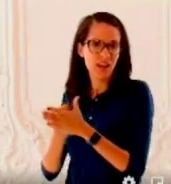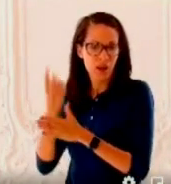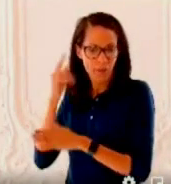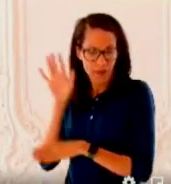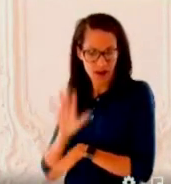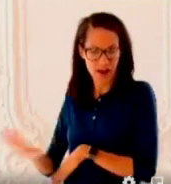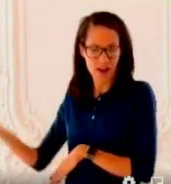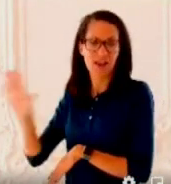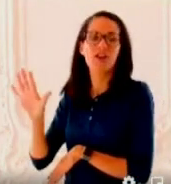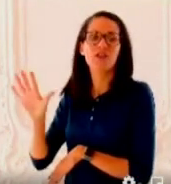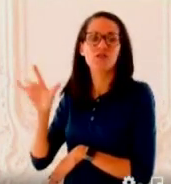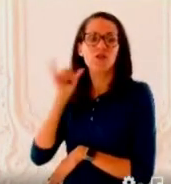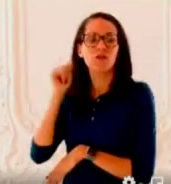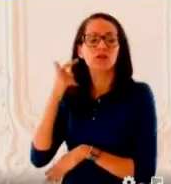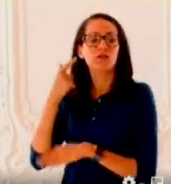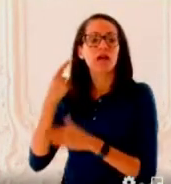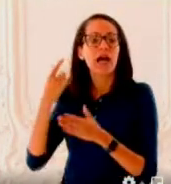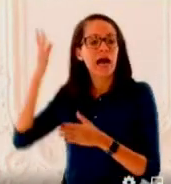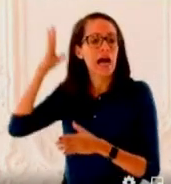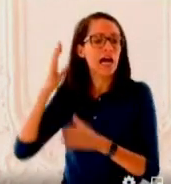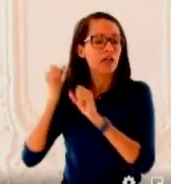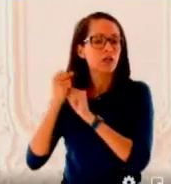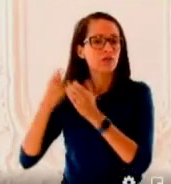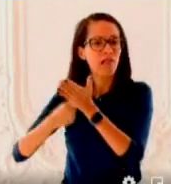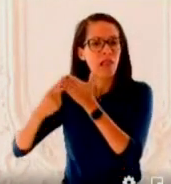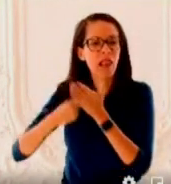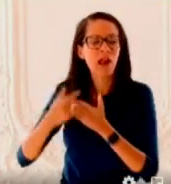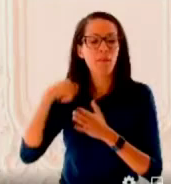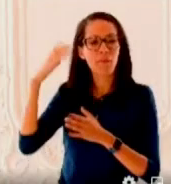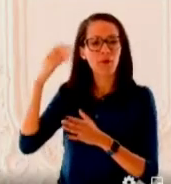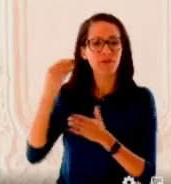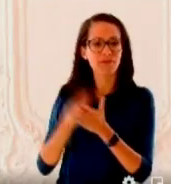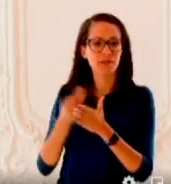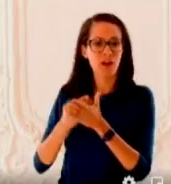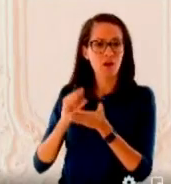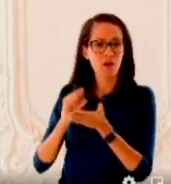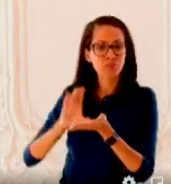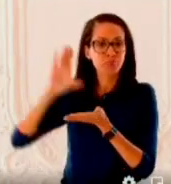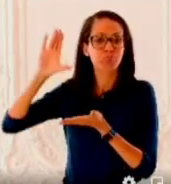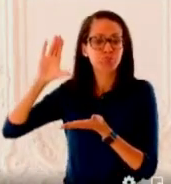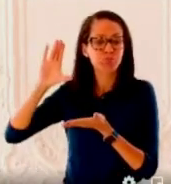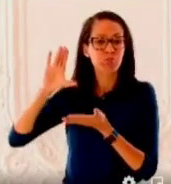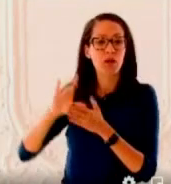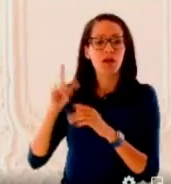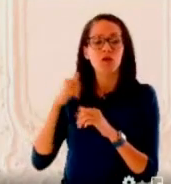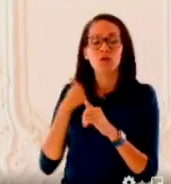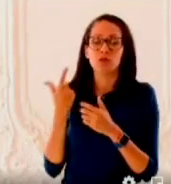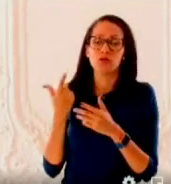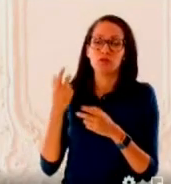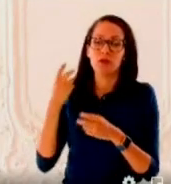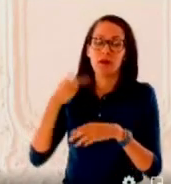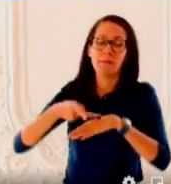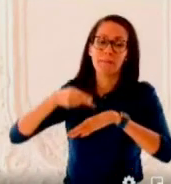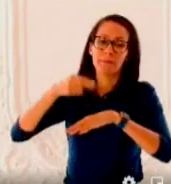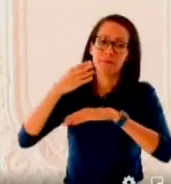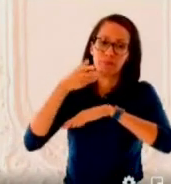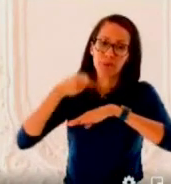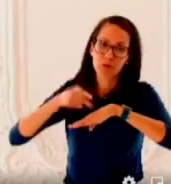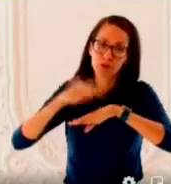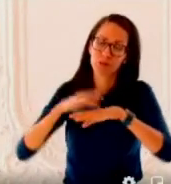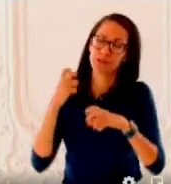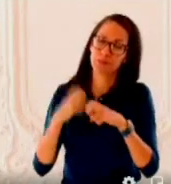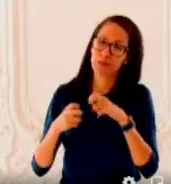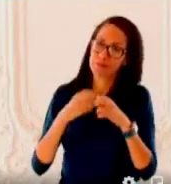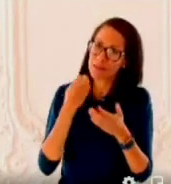cuestionado los altos salarios? Sí. Y sobre todo en un momento en que el país está en una plena una crisis fiscal. Sí, me